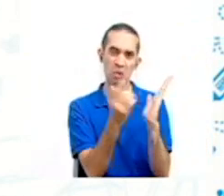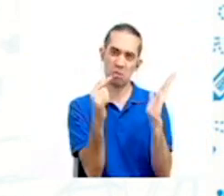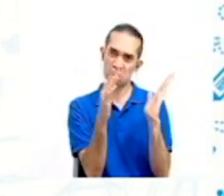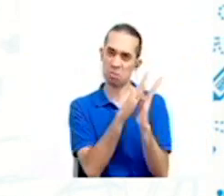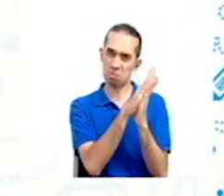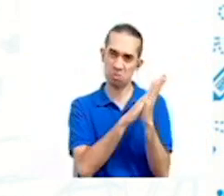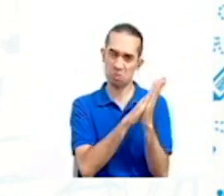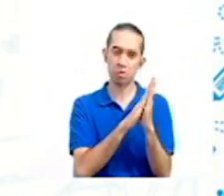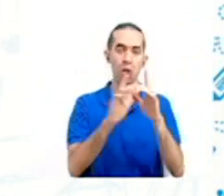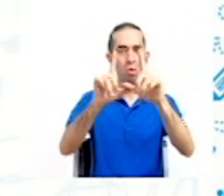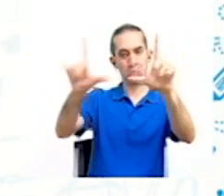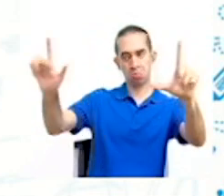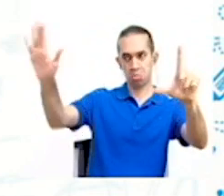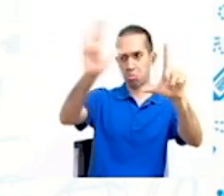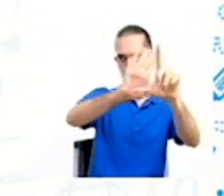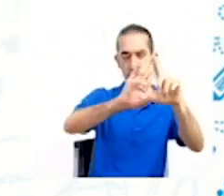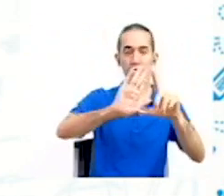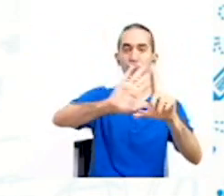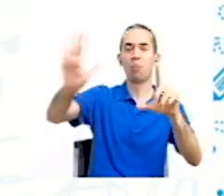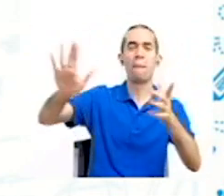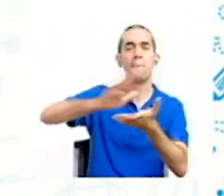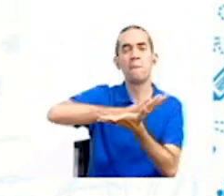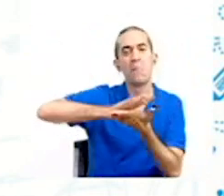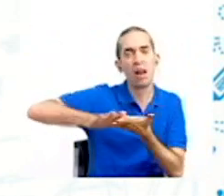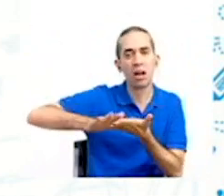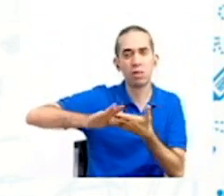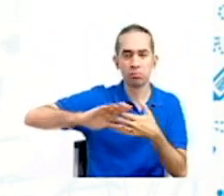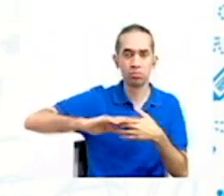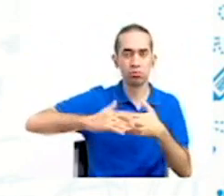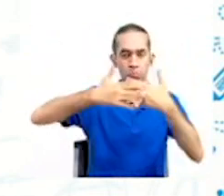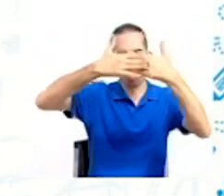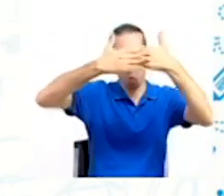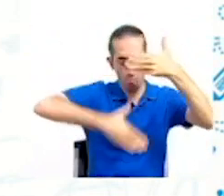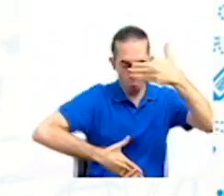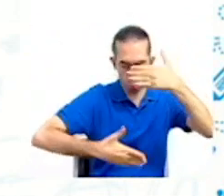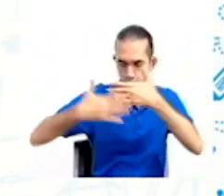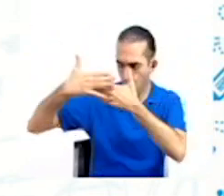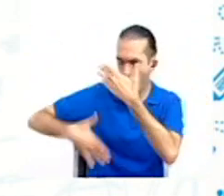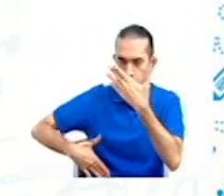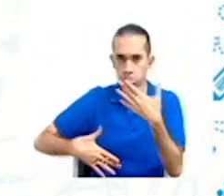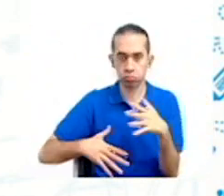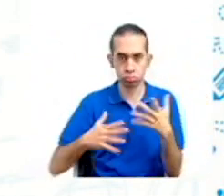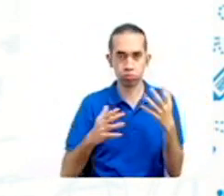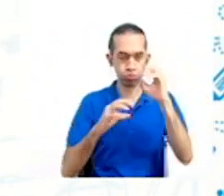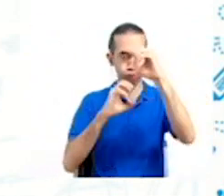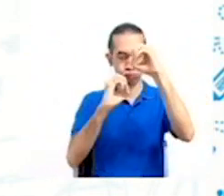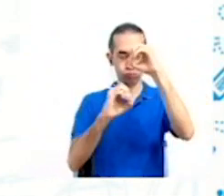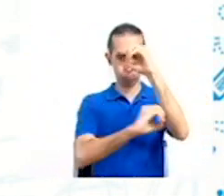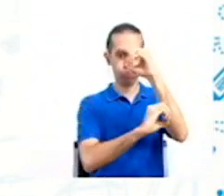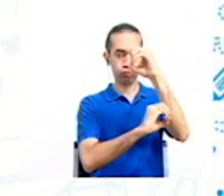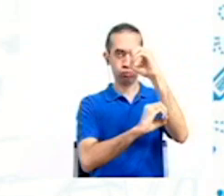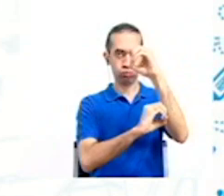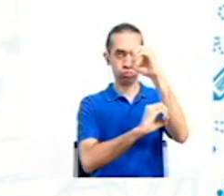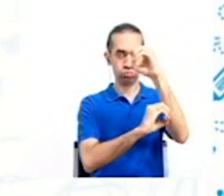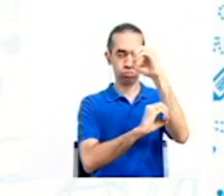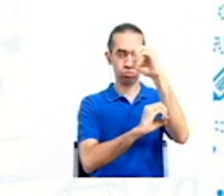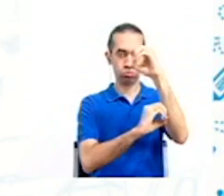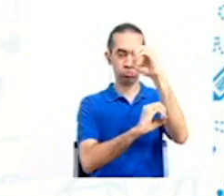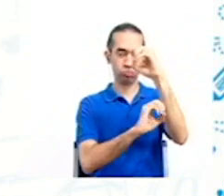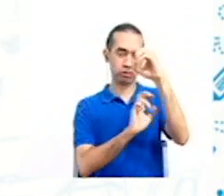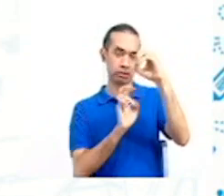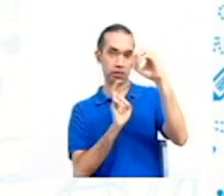o pantallas, vamos a ver el agua como si fuera plana. ¿Ok? Esa es una forma de ver el